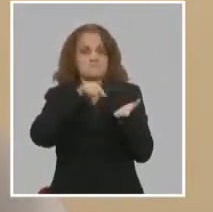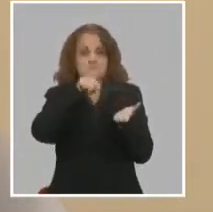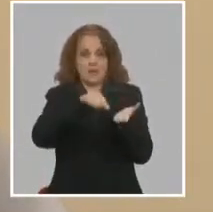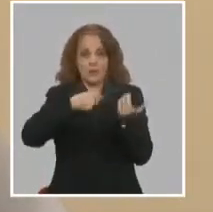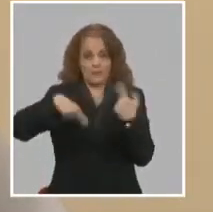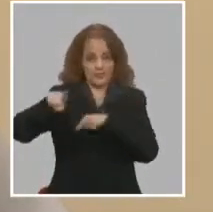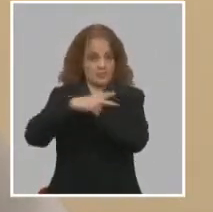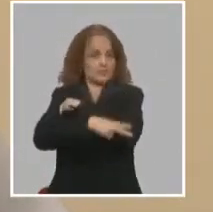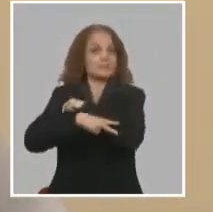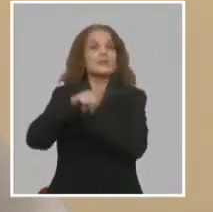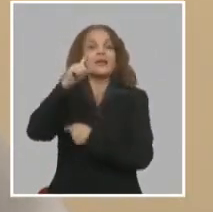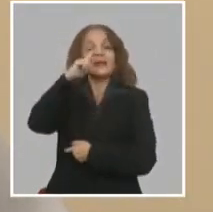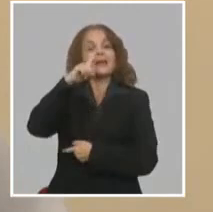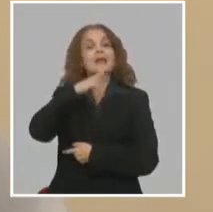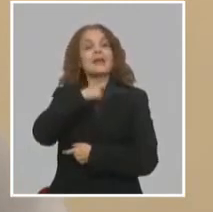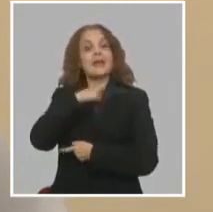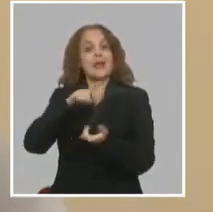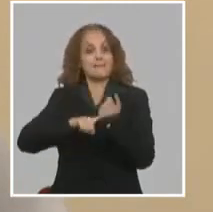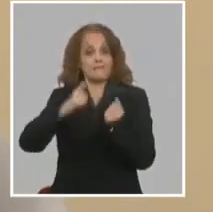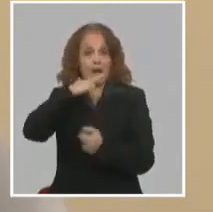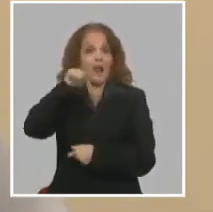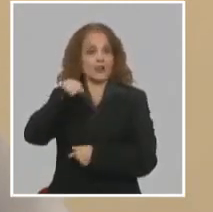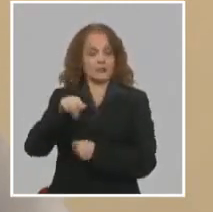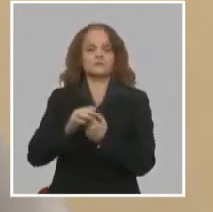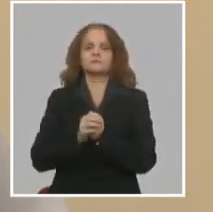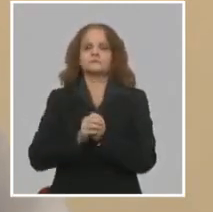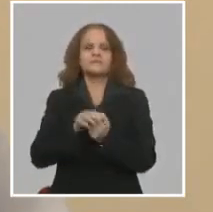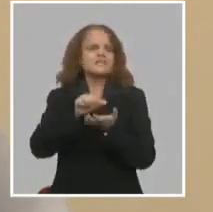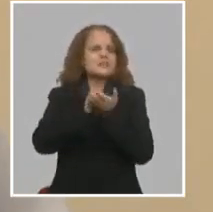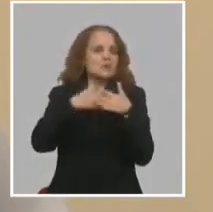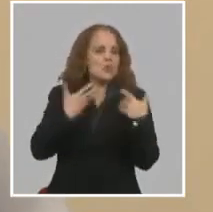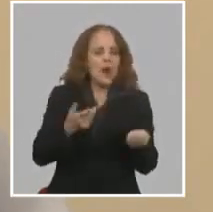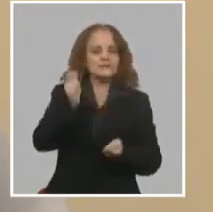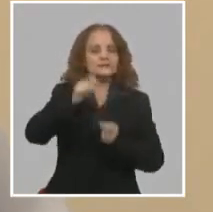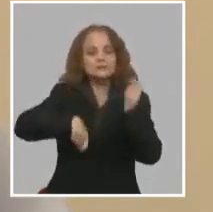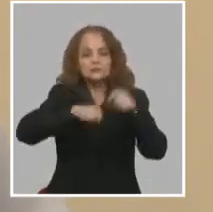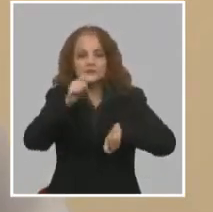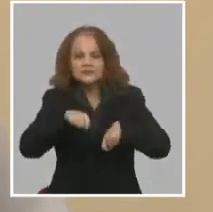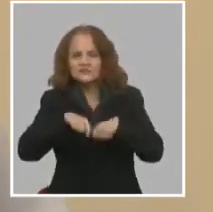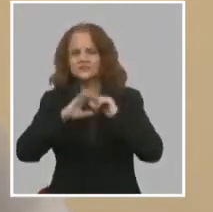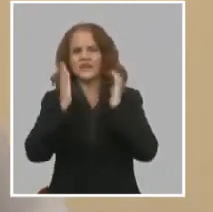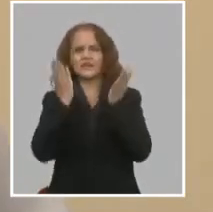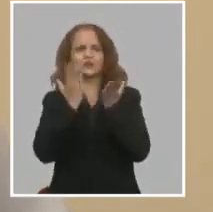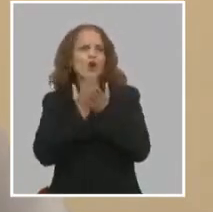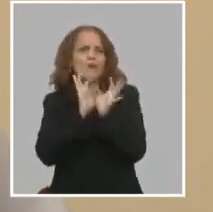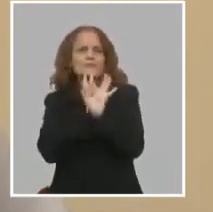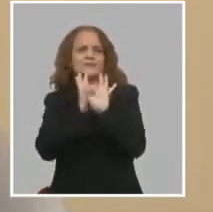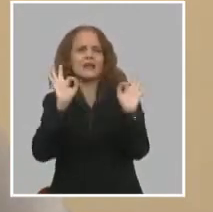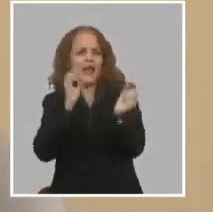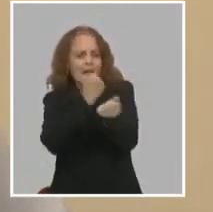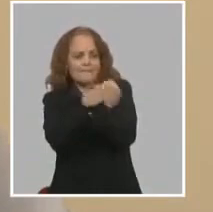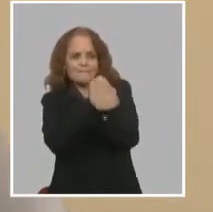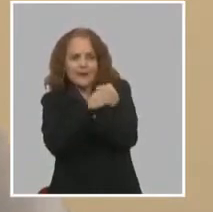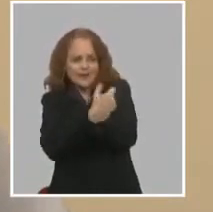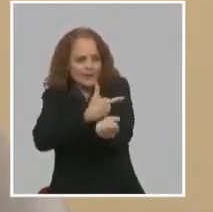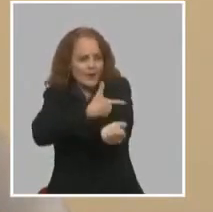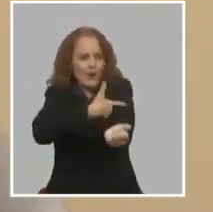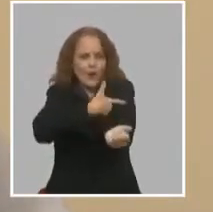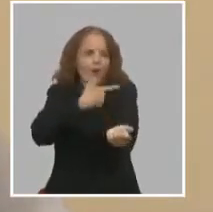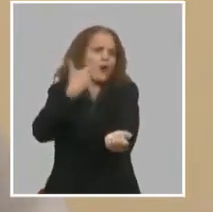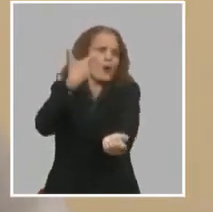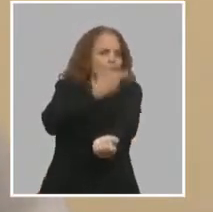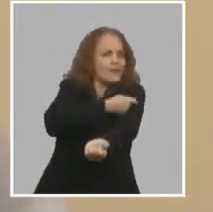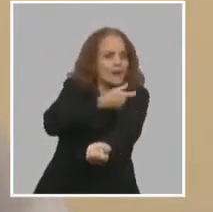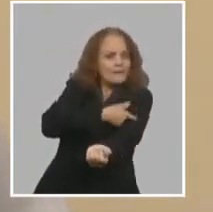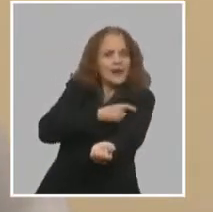ellos los servicios respondieron a cirugía, ortopedia, llevamos anestesiólogos además,